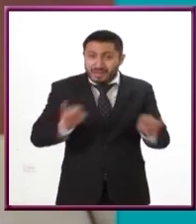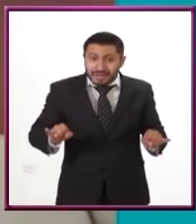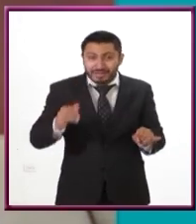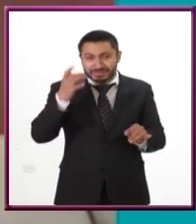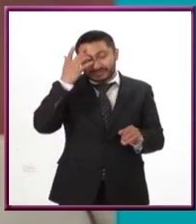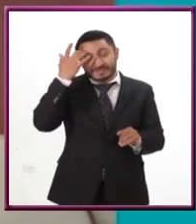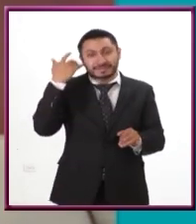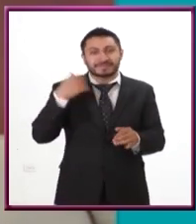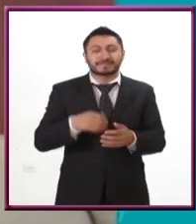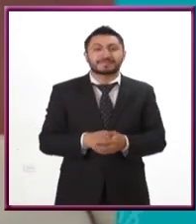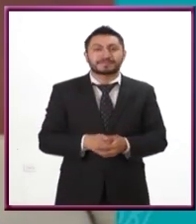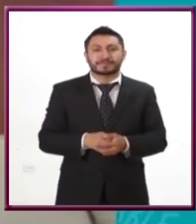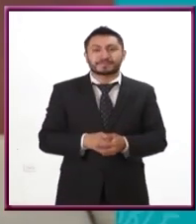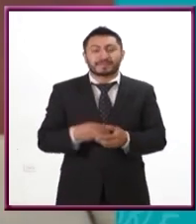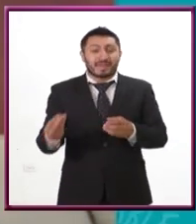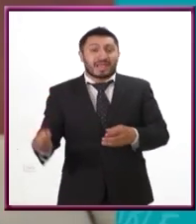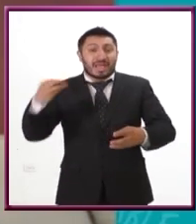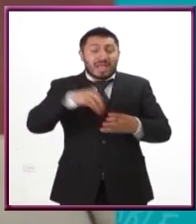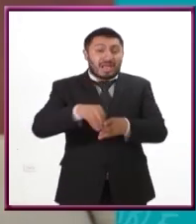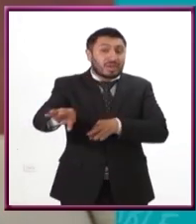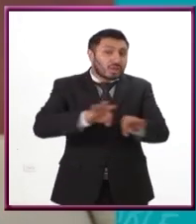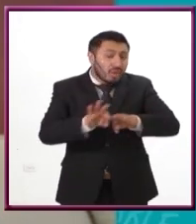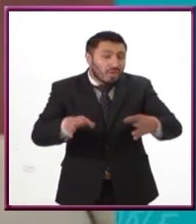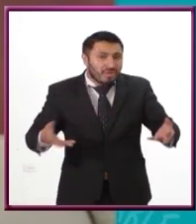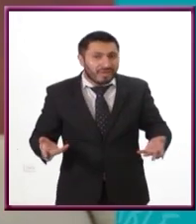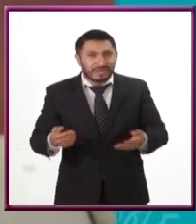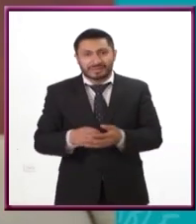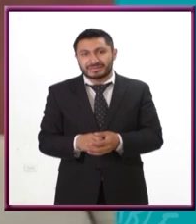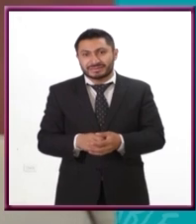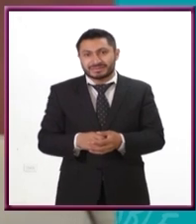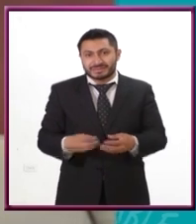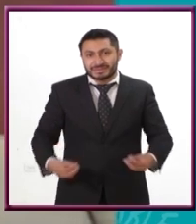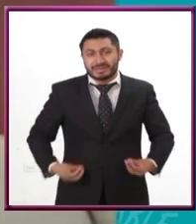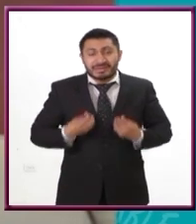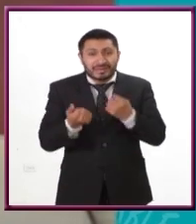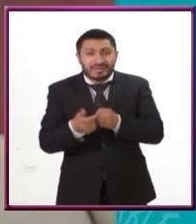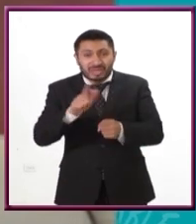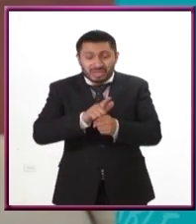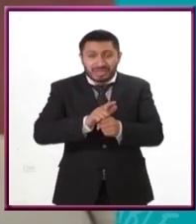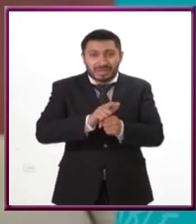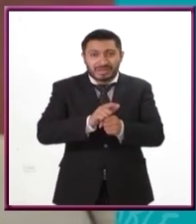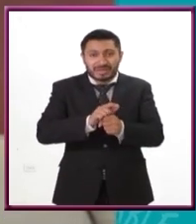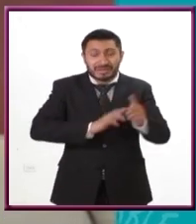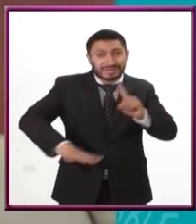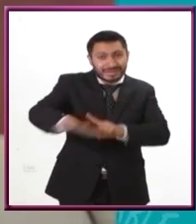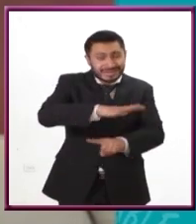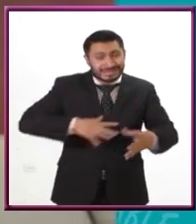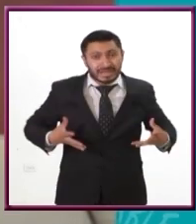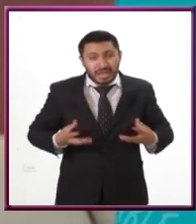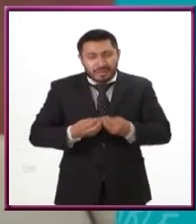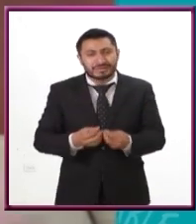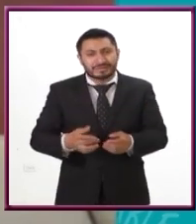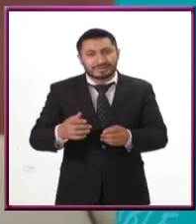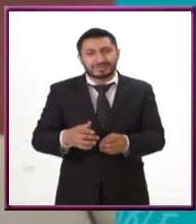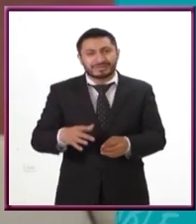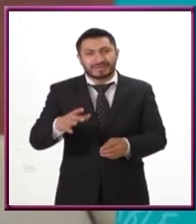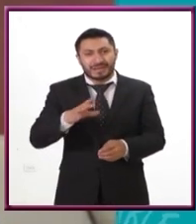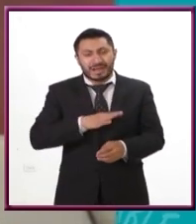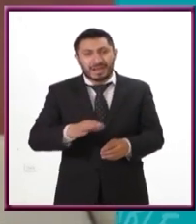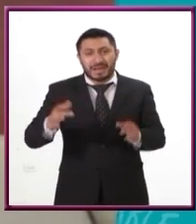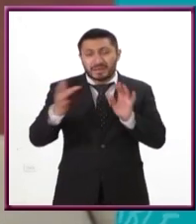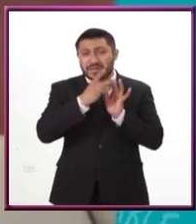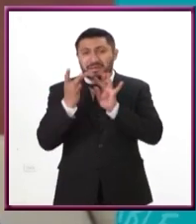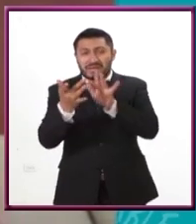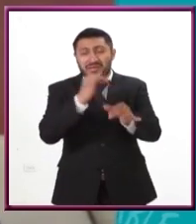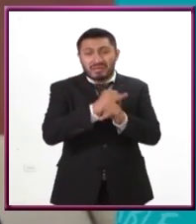Vida Independiente, Inclusión Laboral, Vida Social y Comunitaria. Pueden seguirnos en las